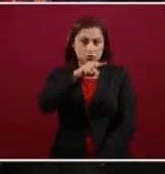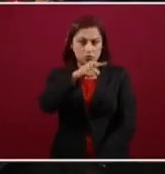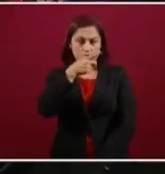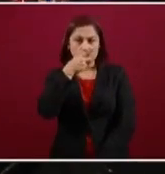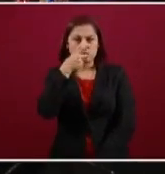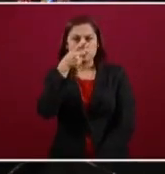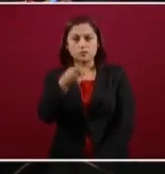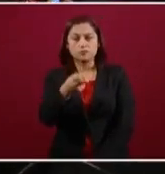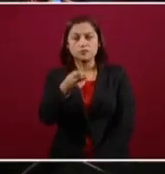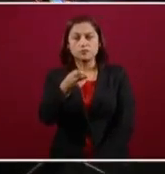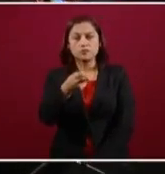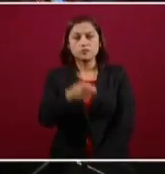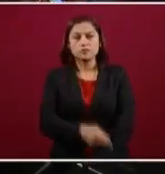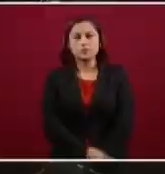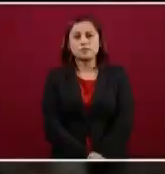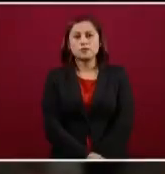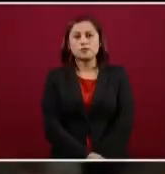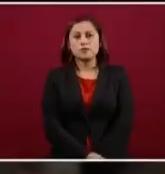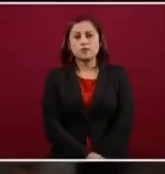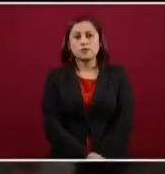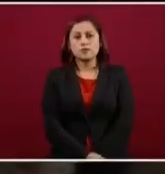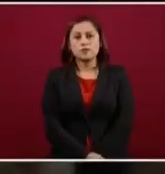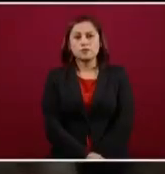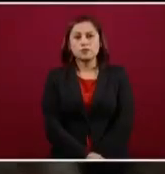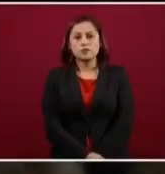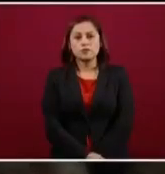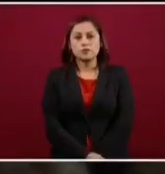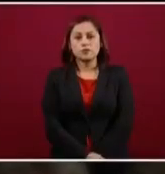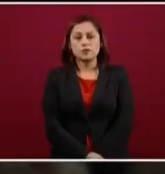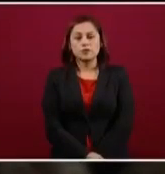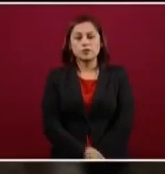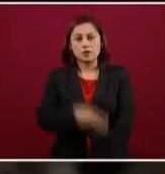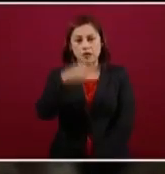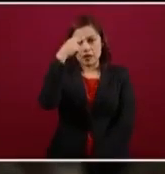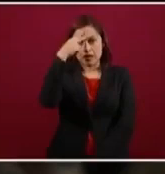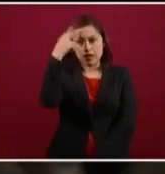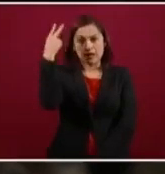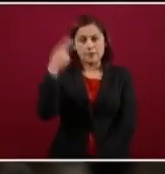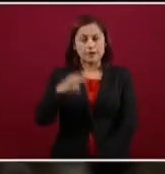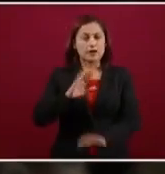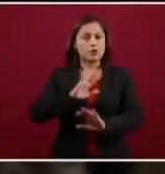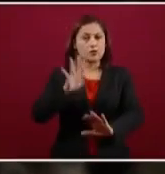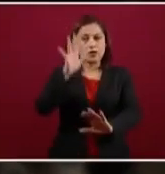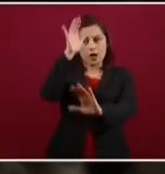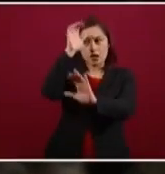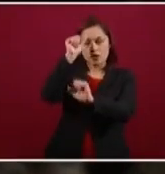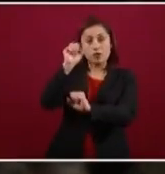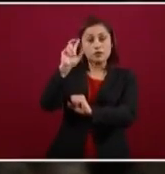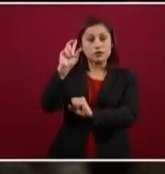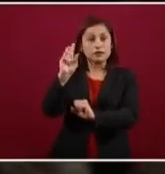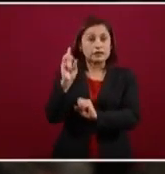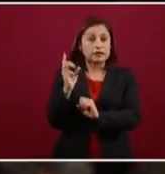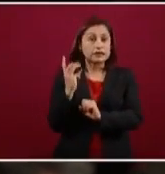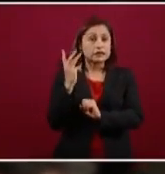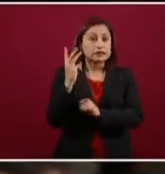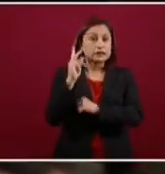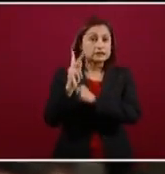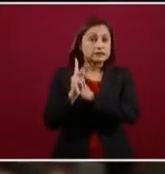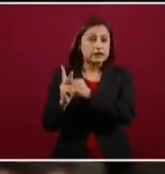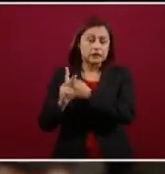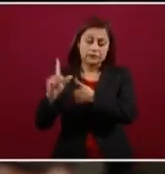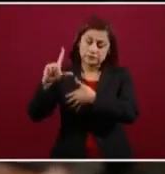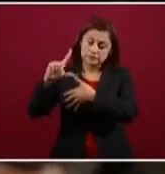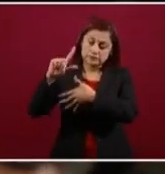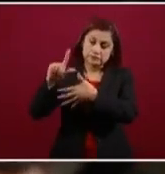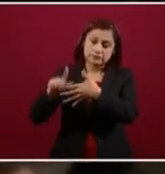Nacional que México va a buscar, ya tiene el aval de 33 países de América Latina para tener un puesto